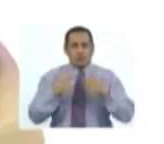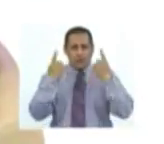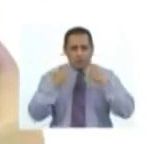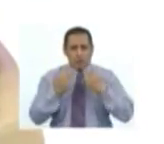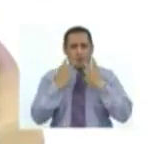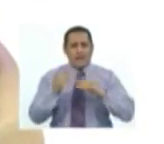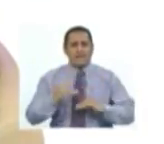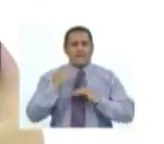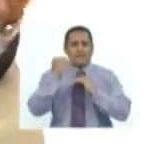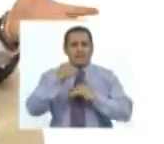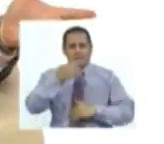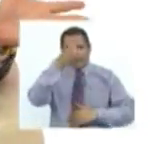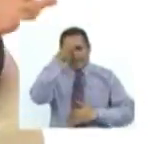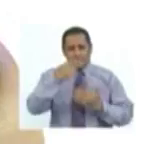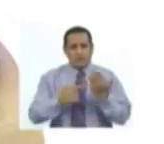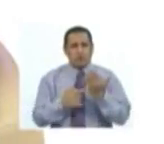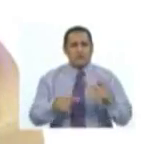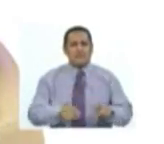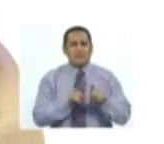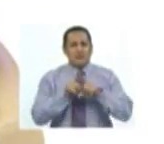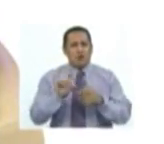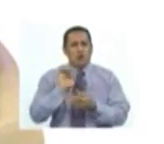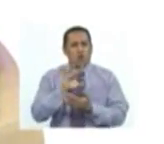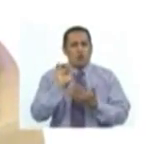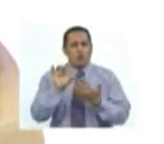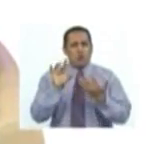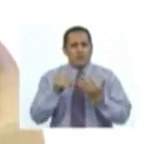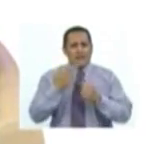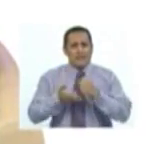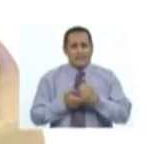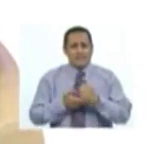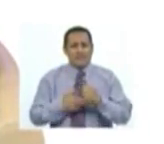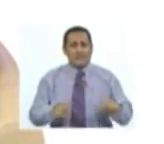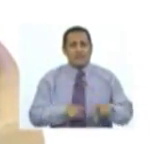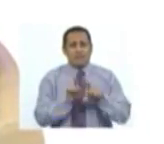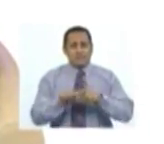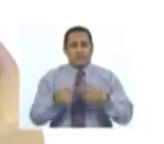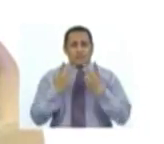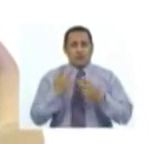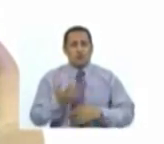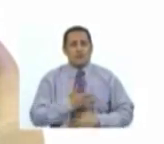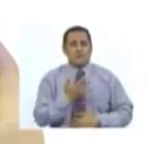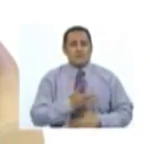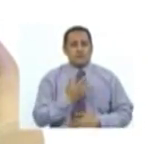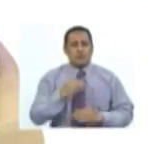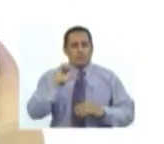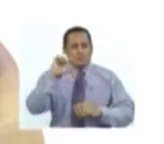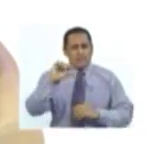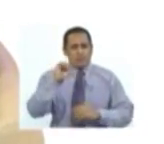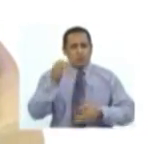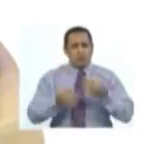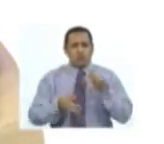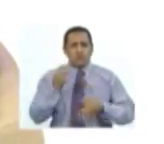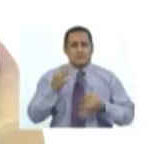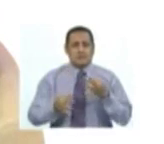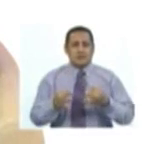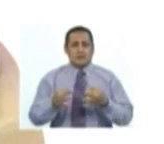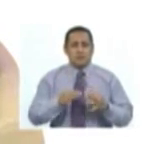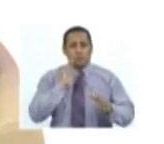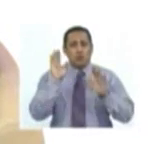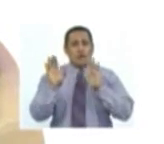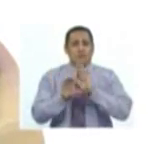conocimiento a nivel técnico. Y hay otras garantías que también tienen que ver con el sentido mínimo de justicia.